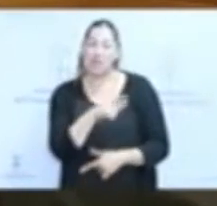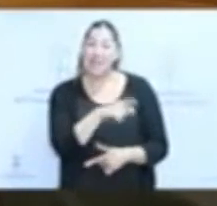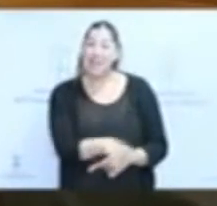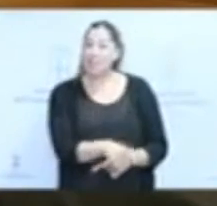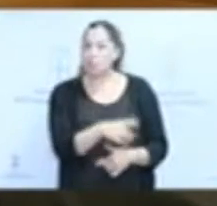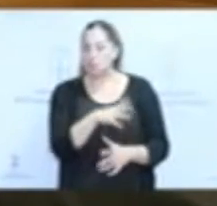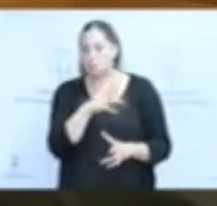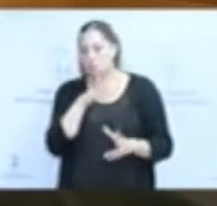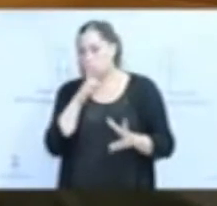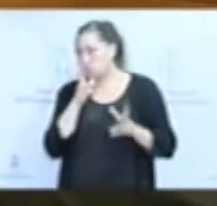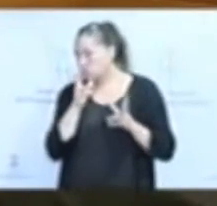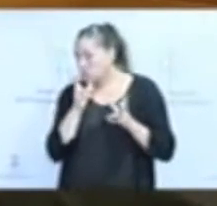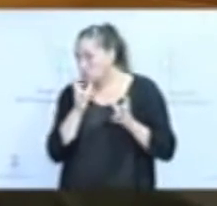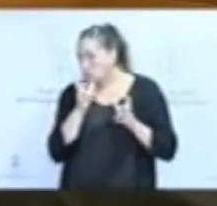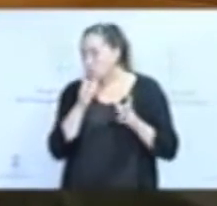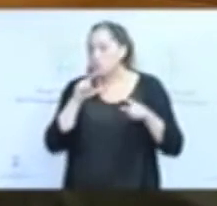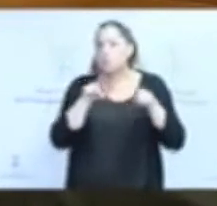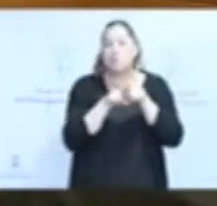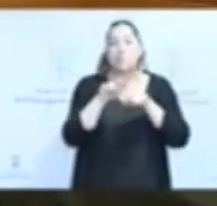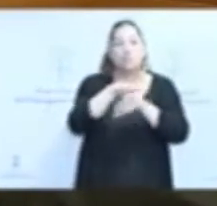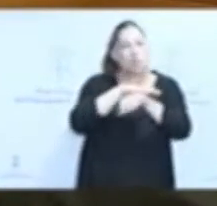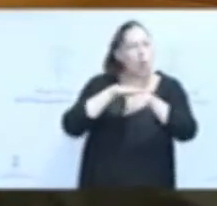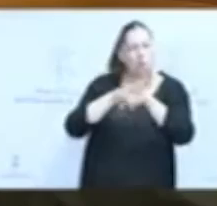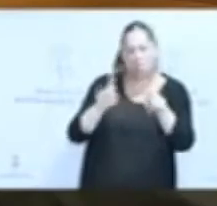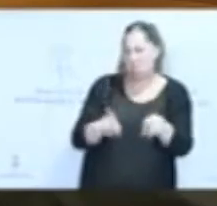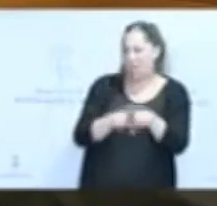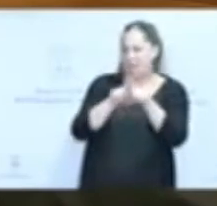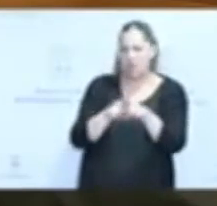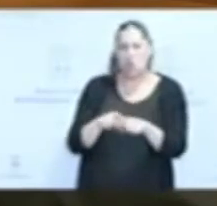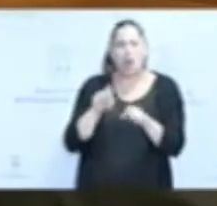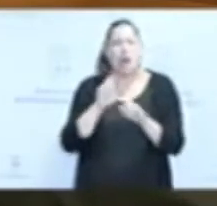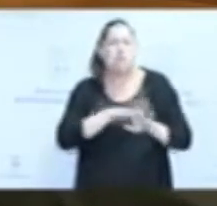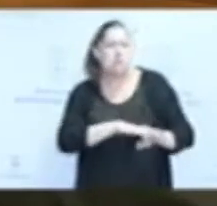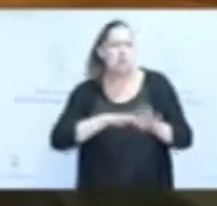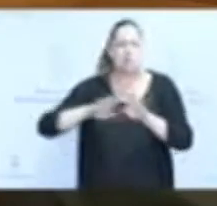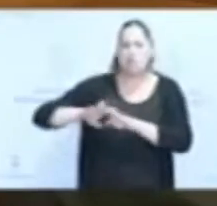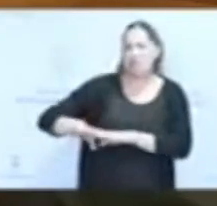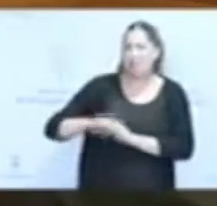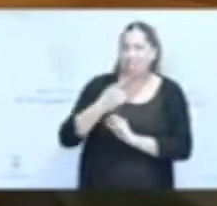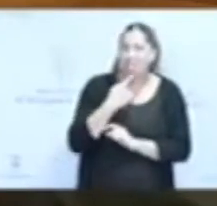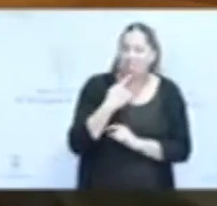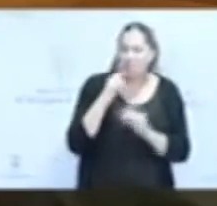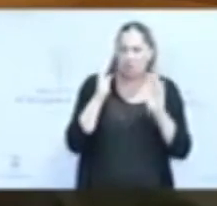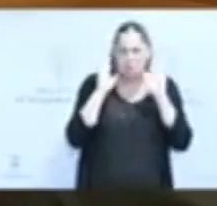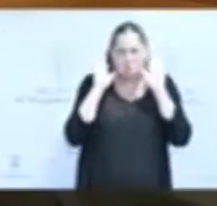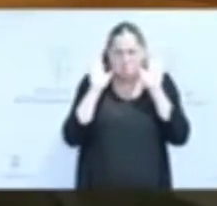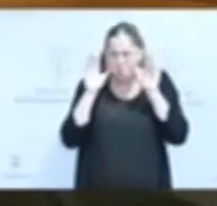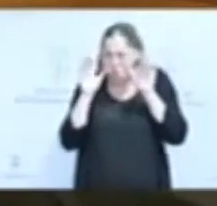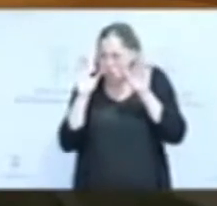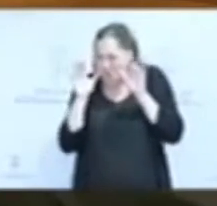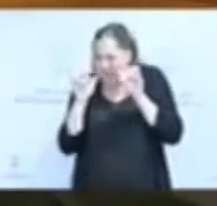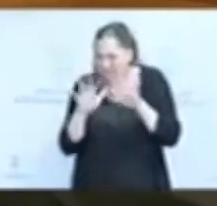medio ambiente de cualquier gobierno, me da igual del color que sea capaz de venir a decir semejante burrada en sede